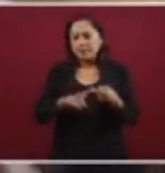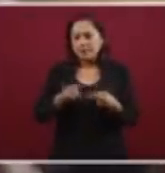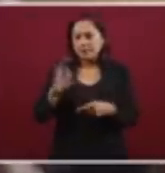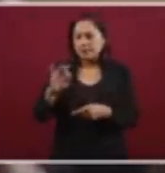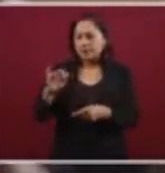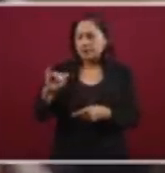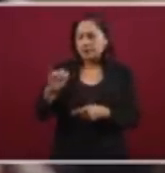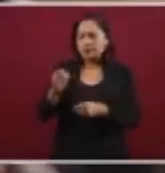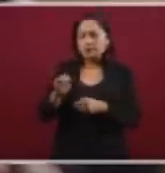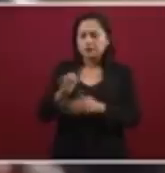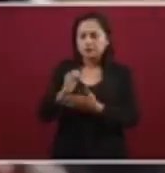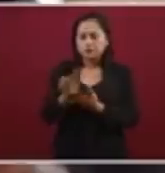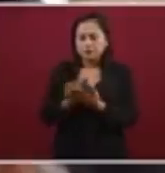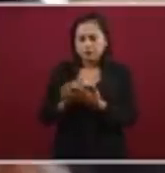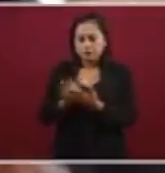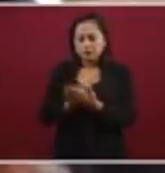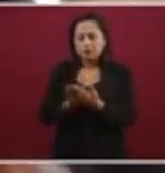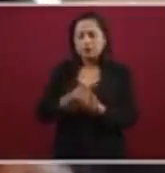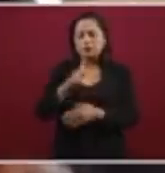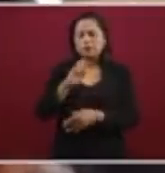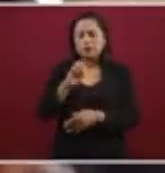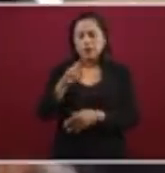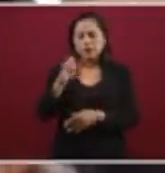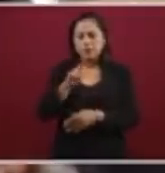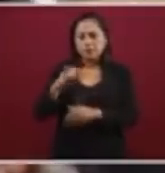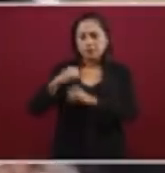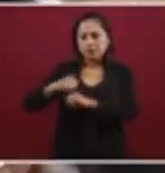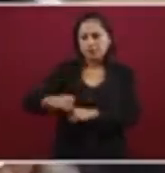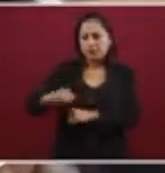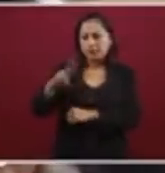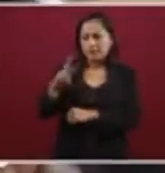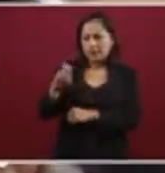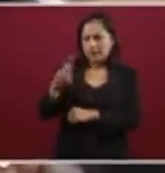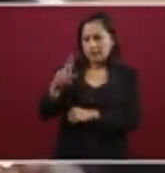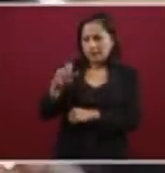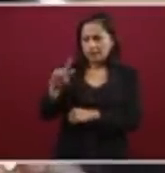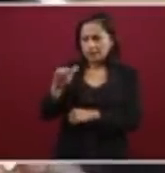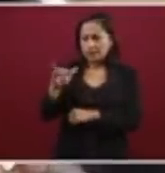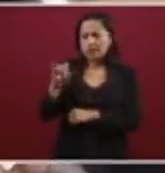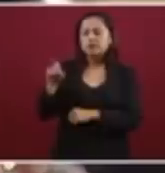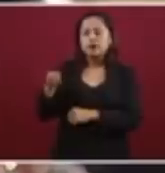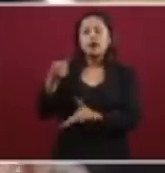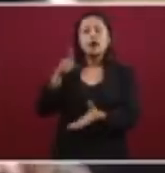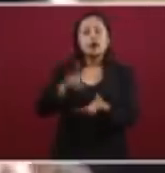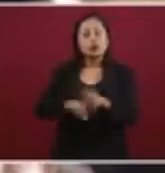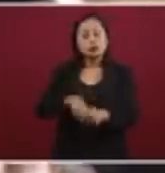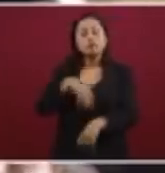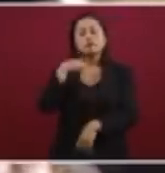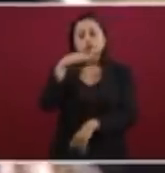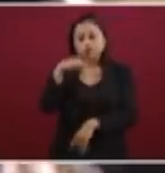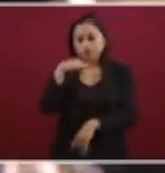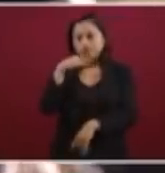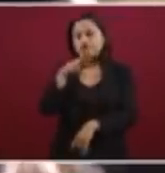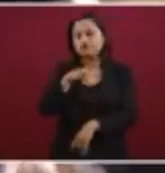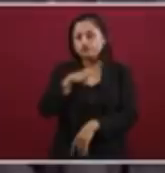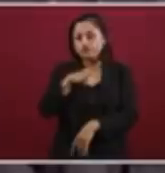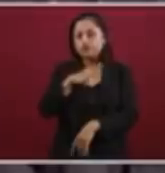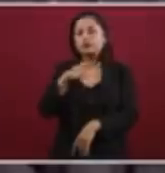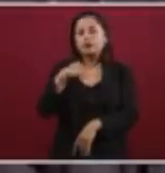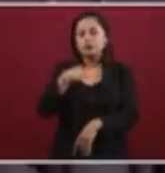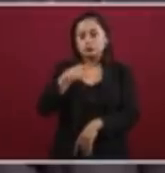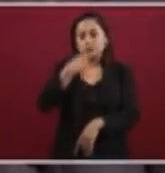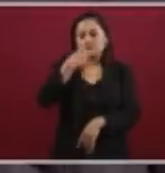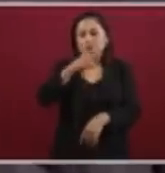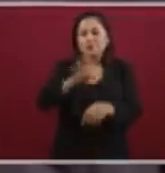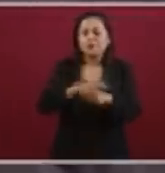hay corrupción esto se lo digo presidente estuve en villahermosa tabasco el lunes y el martes de